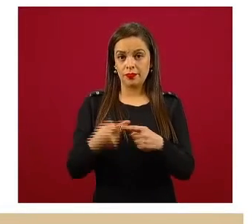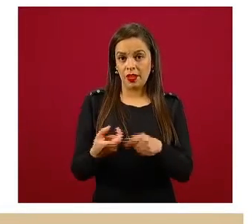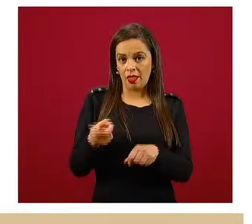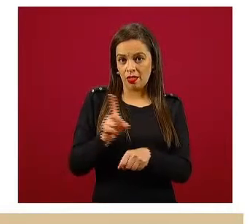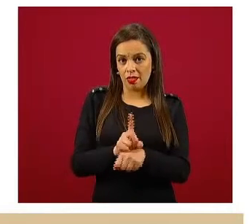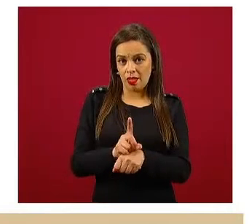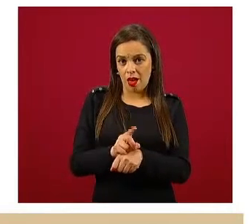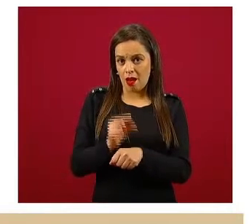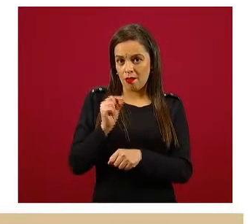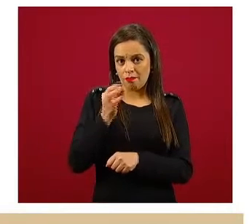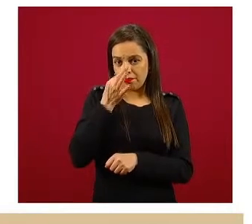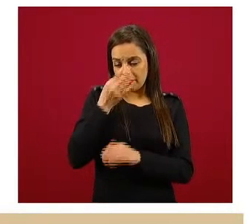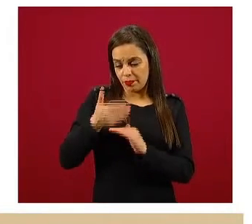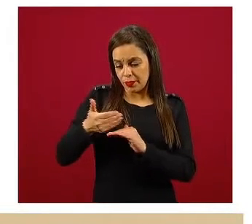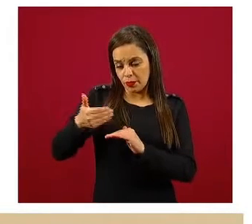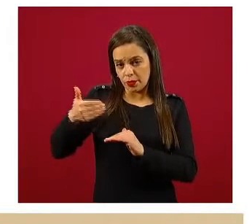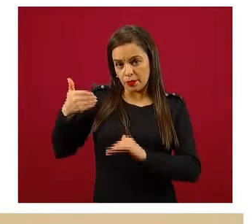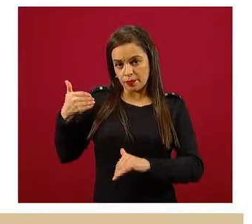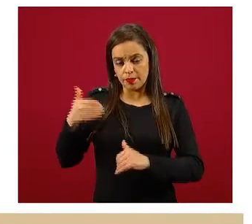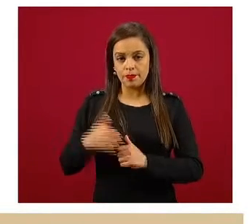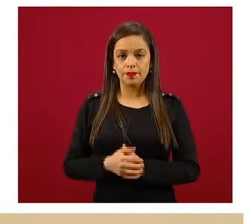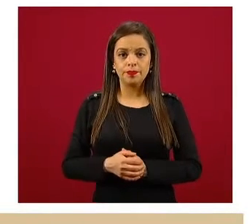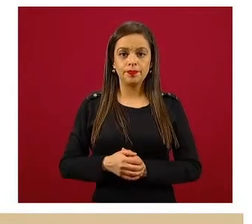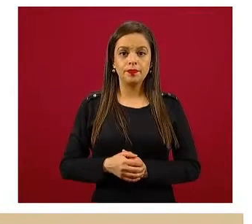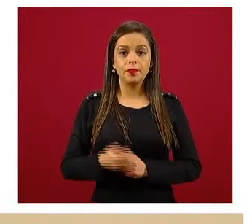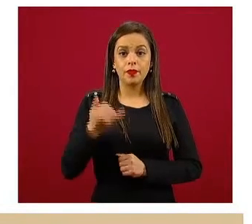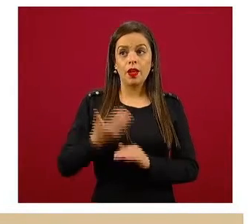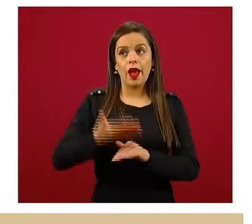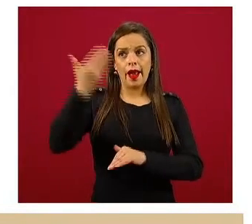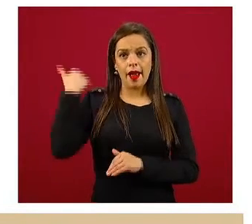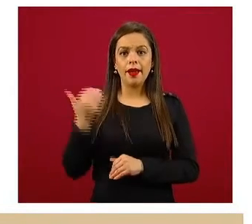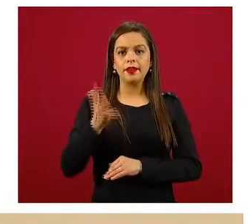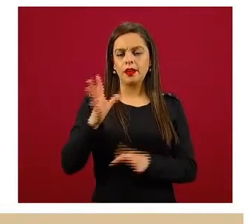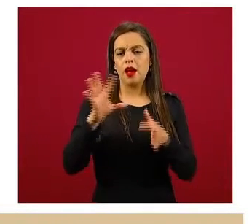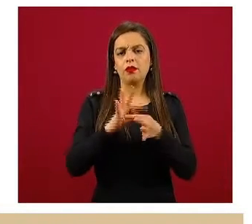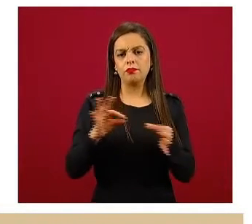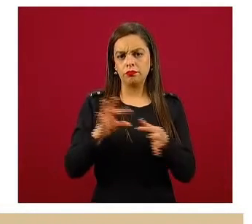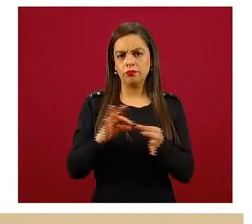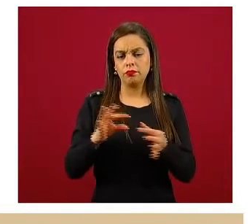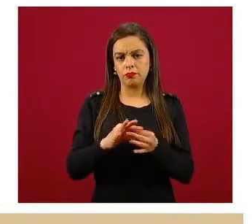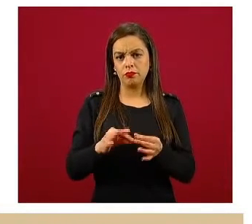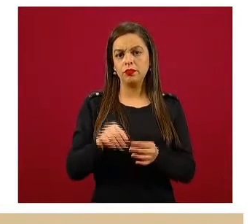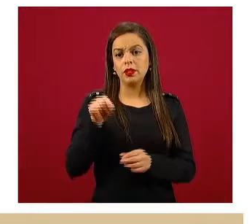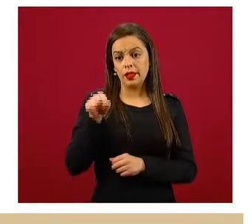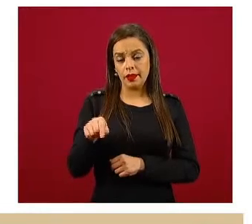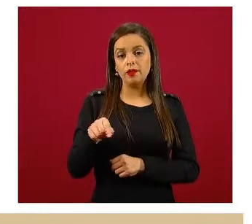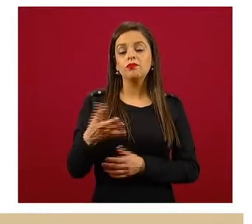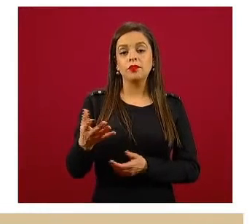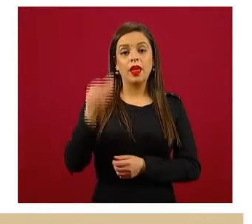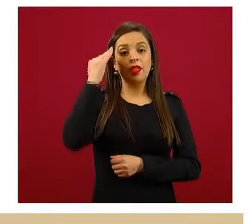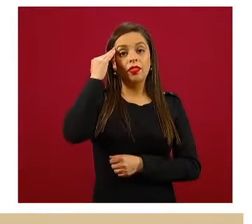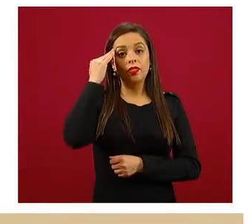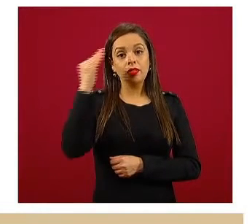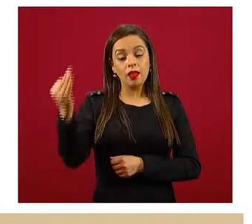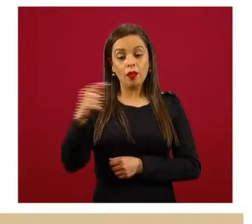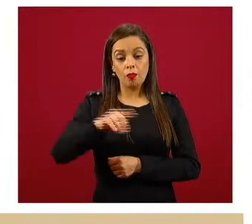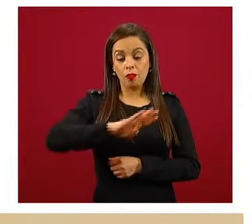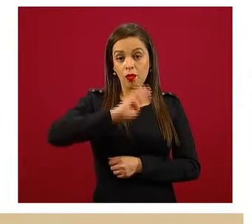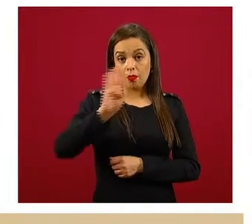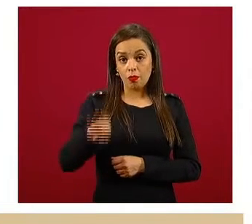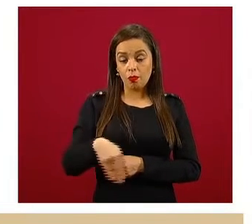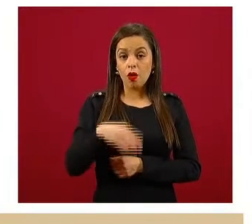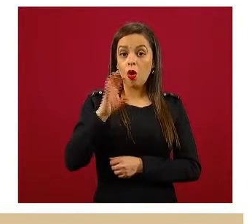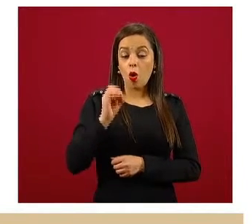días, y ya explicábamos en ocasiones anteriores que este fenómeno se da precisamente por el tiempo que demora una persona desde que